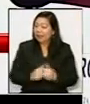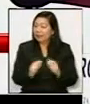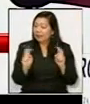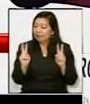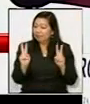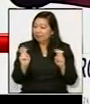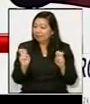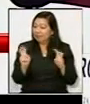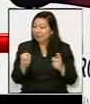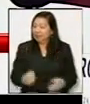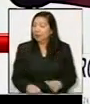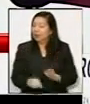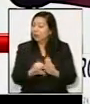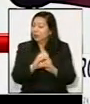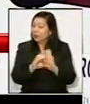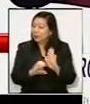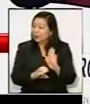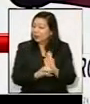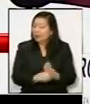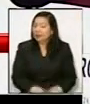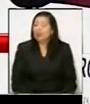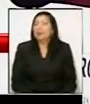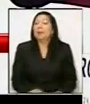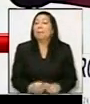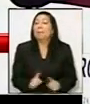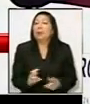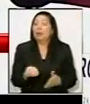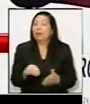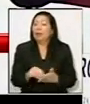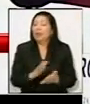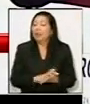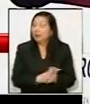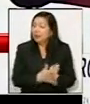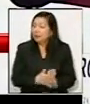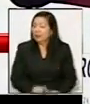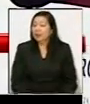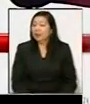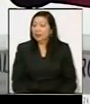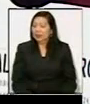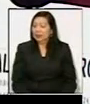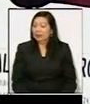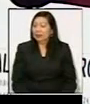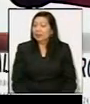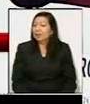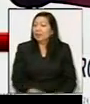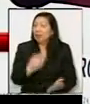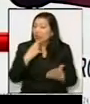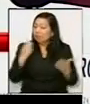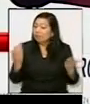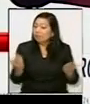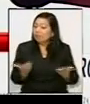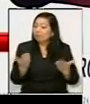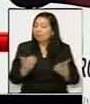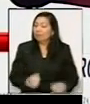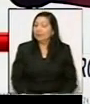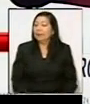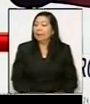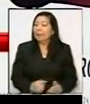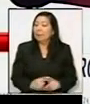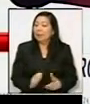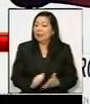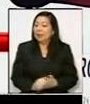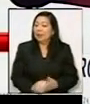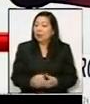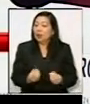el texto vigente la constitución se podría entender que contraviene la autonomía del ministerio públicos a limitar su campo de acción penal